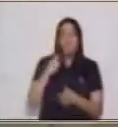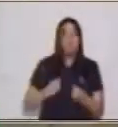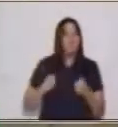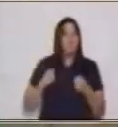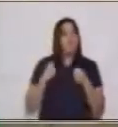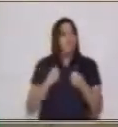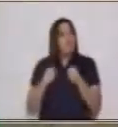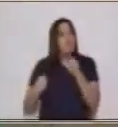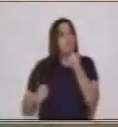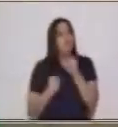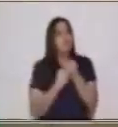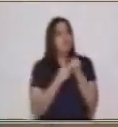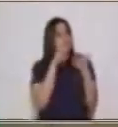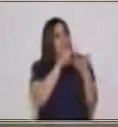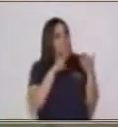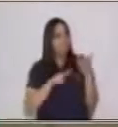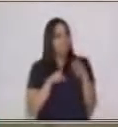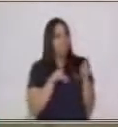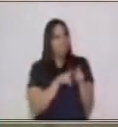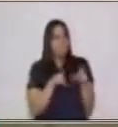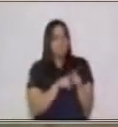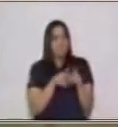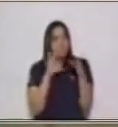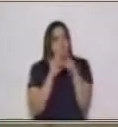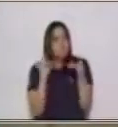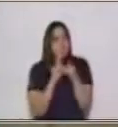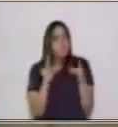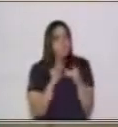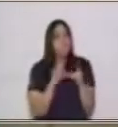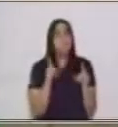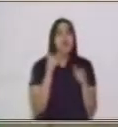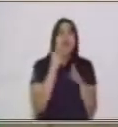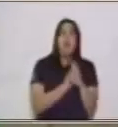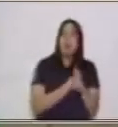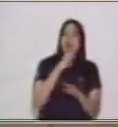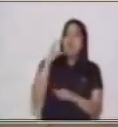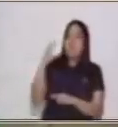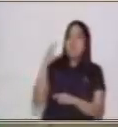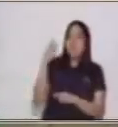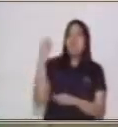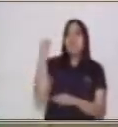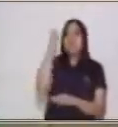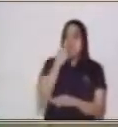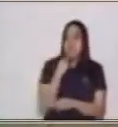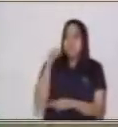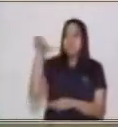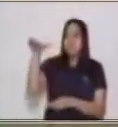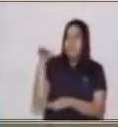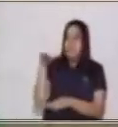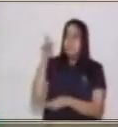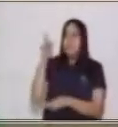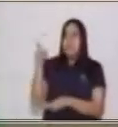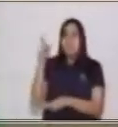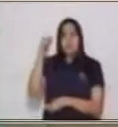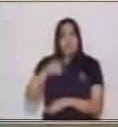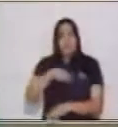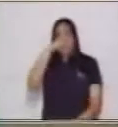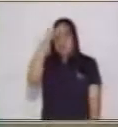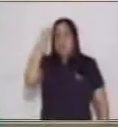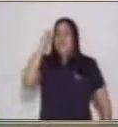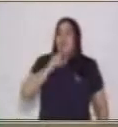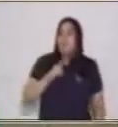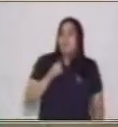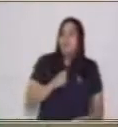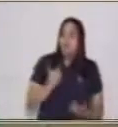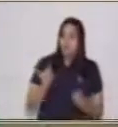refuerces con la lectura. Comenta sobre el uso de la C, el uso de la S y el uso de la Z, que fue lo que trabajamos